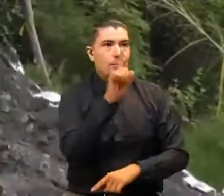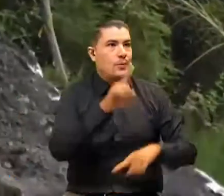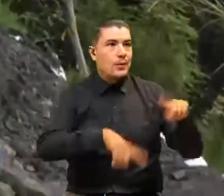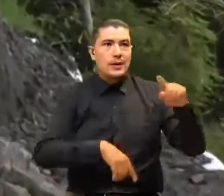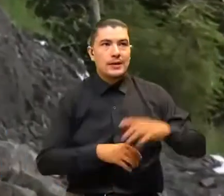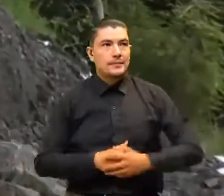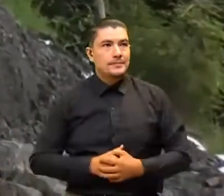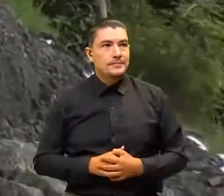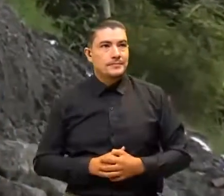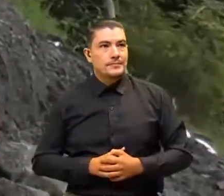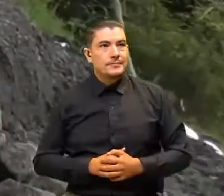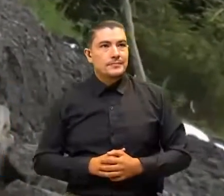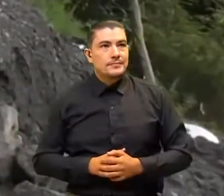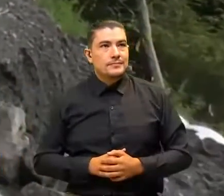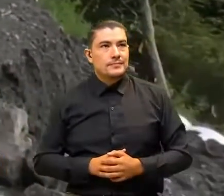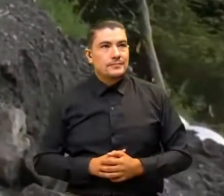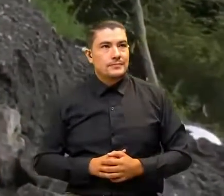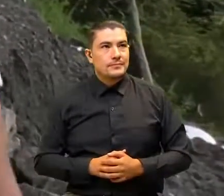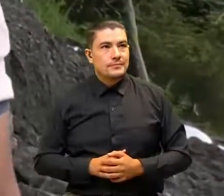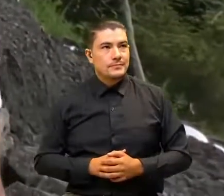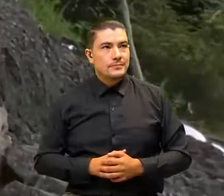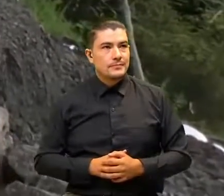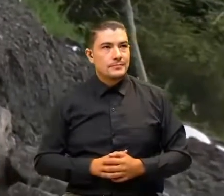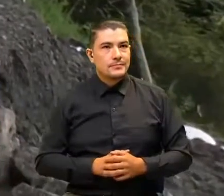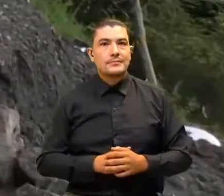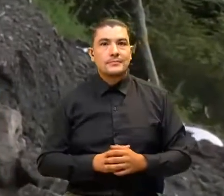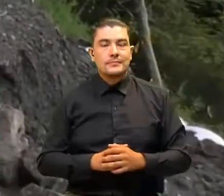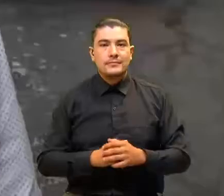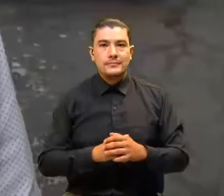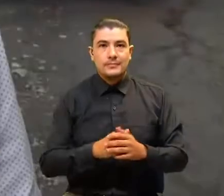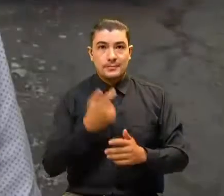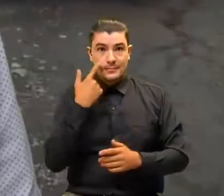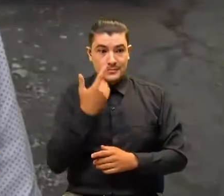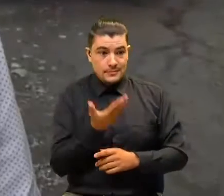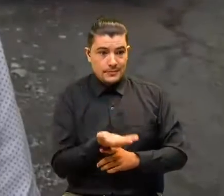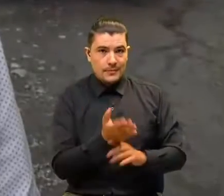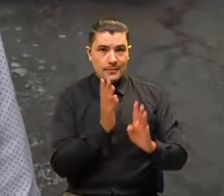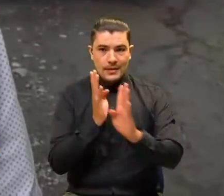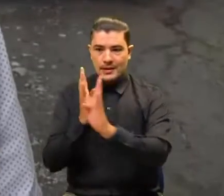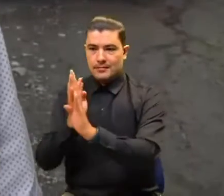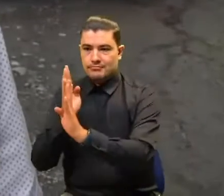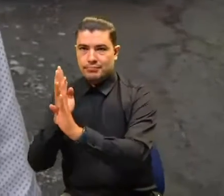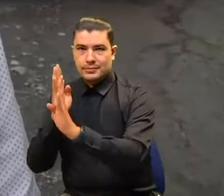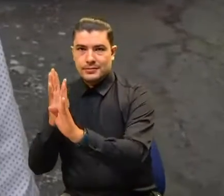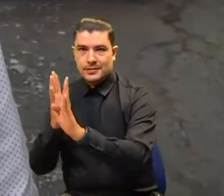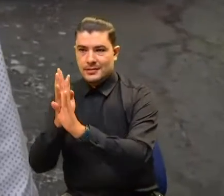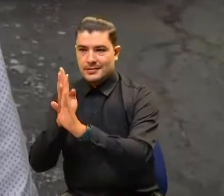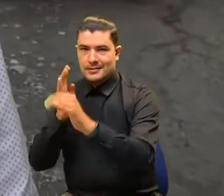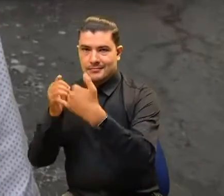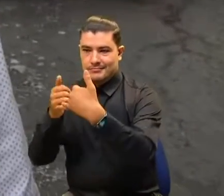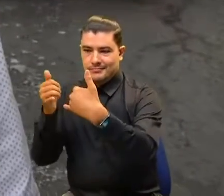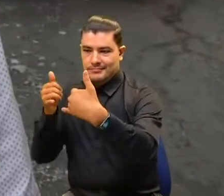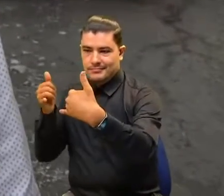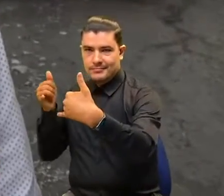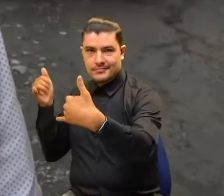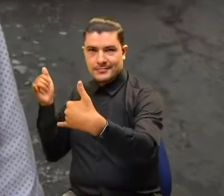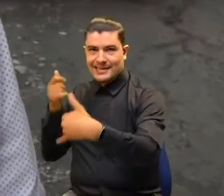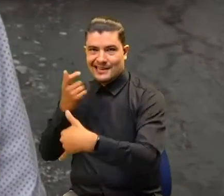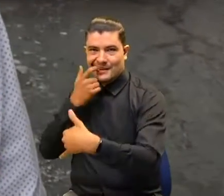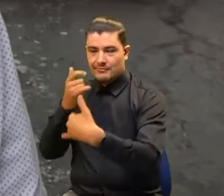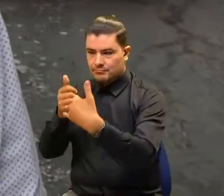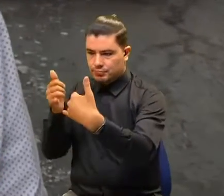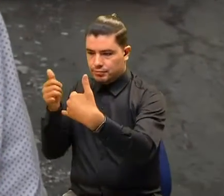puede y hacia abajo pues lo que encontramos es que tenemos es una una pérdida de banco entre el municipio y carcas y existen cinco pasos